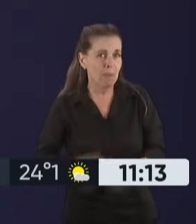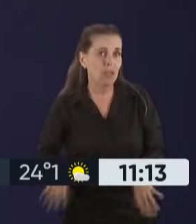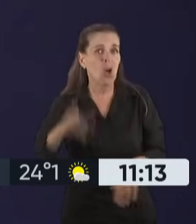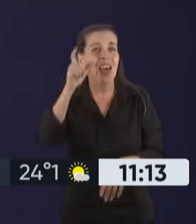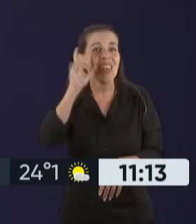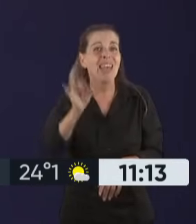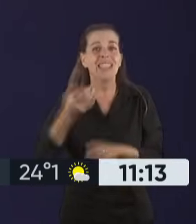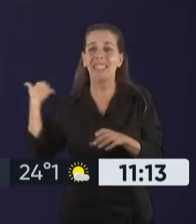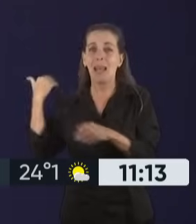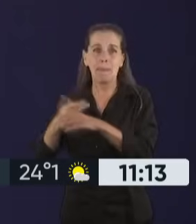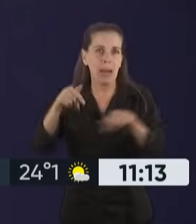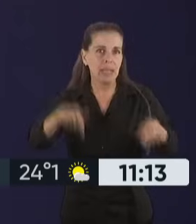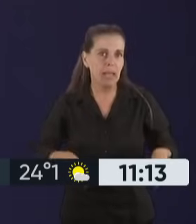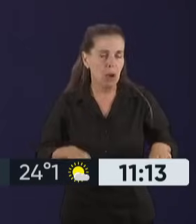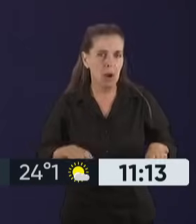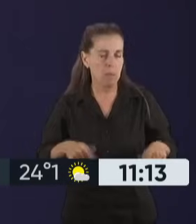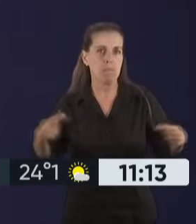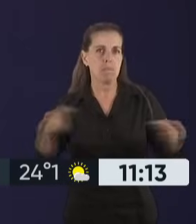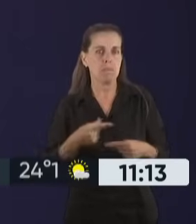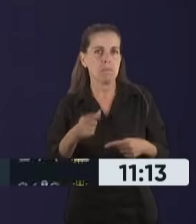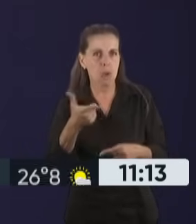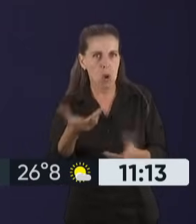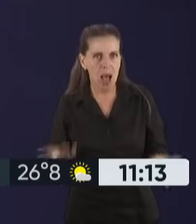pasado. Por lo tanto,